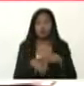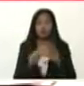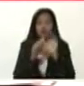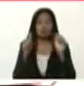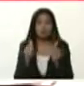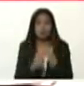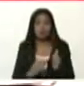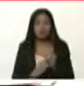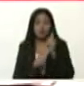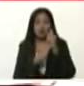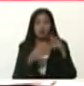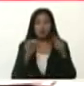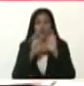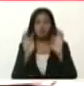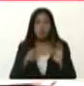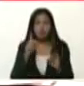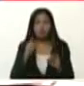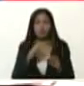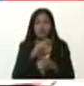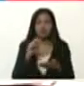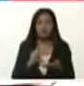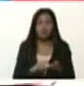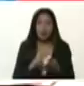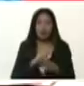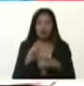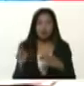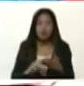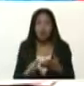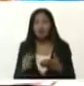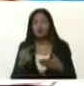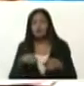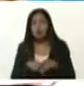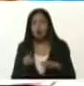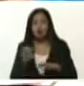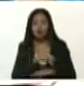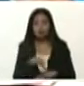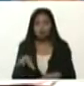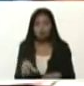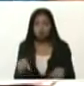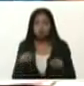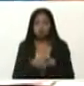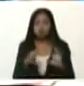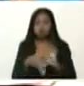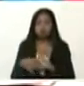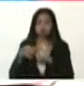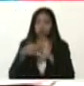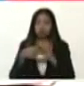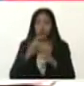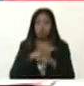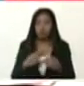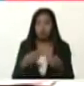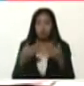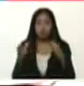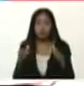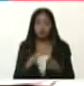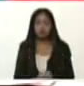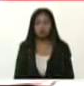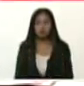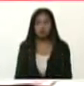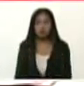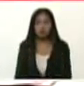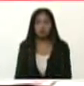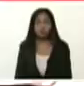de liderazgo nacional, regional, municipal, local, articulando al poder popular